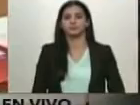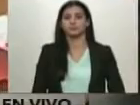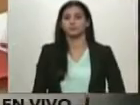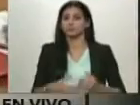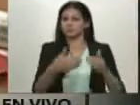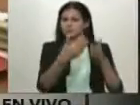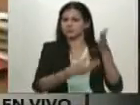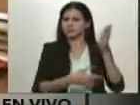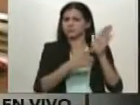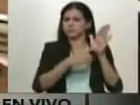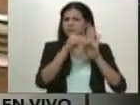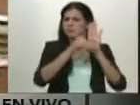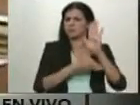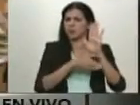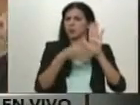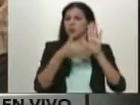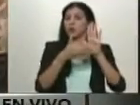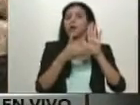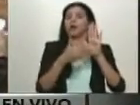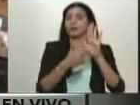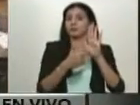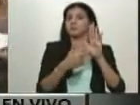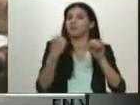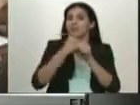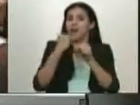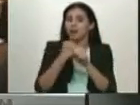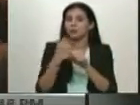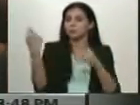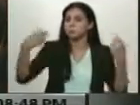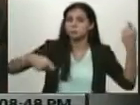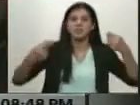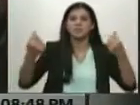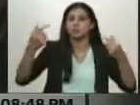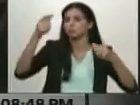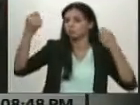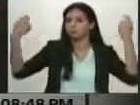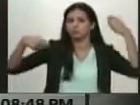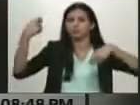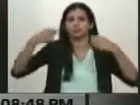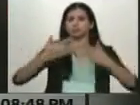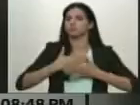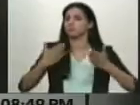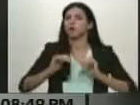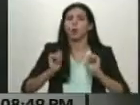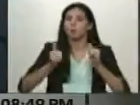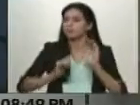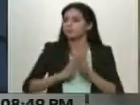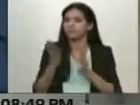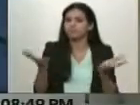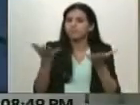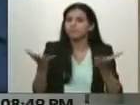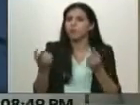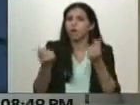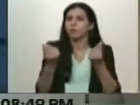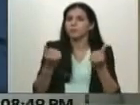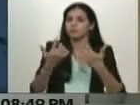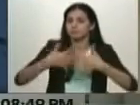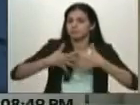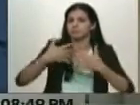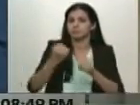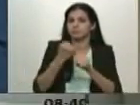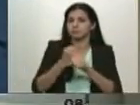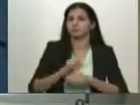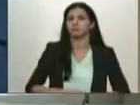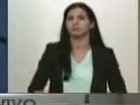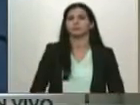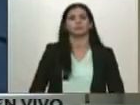Instrumento de trabajo, inversión y activación económica. Invertir, de lo que llaman